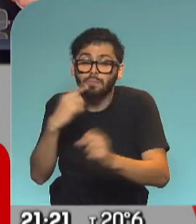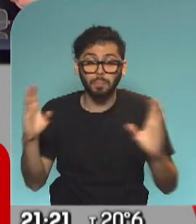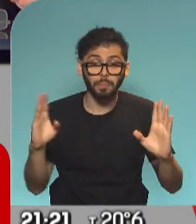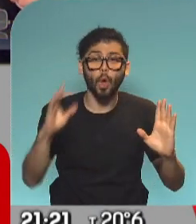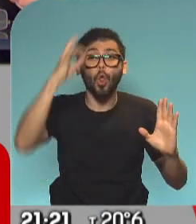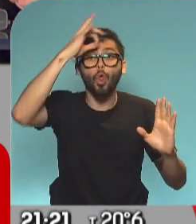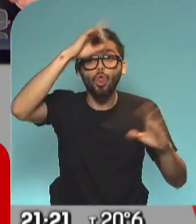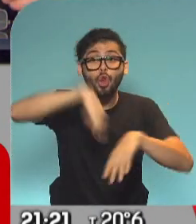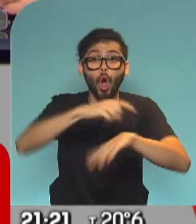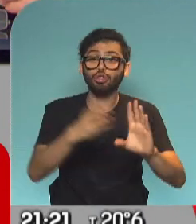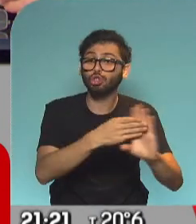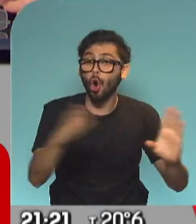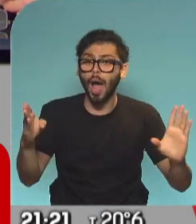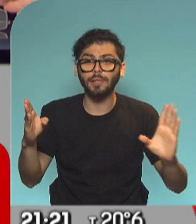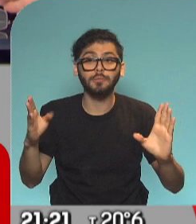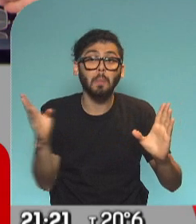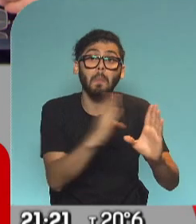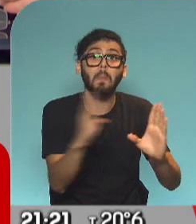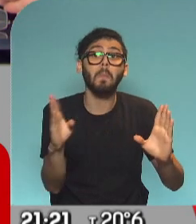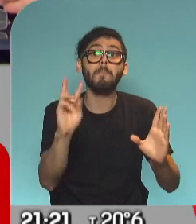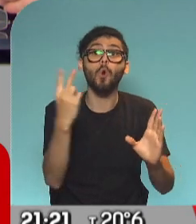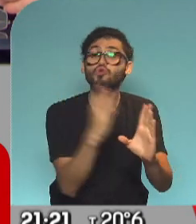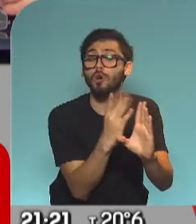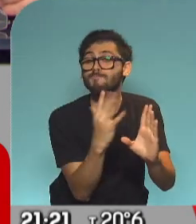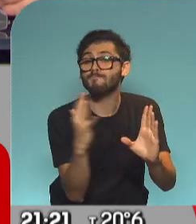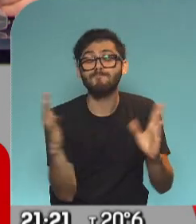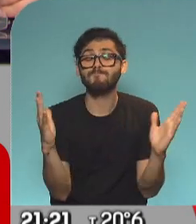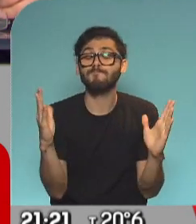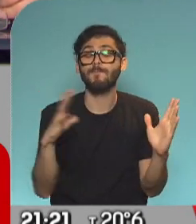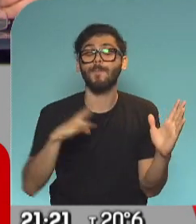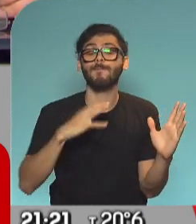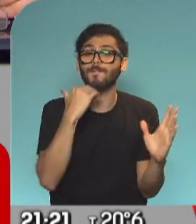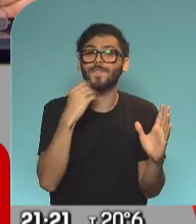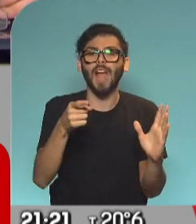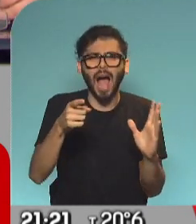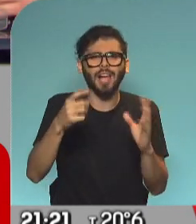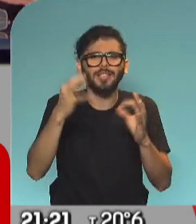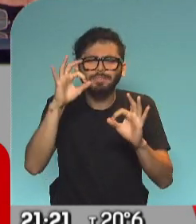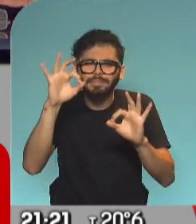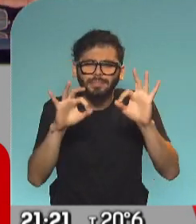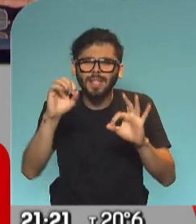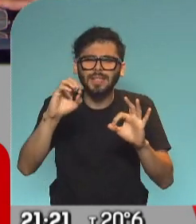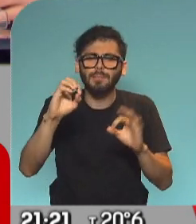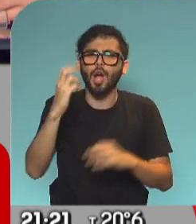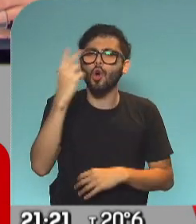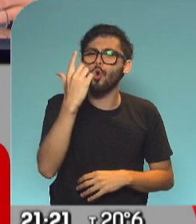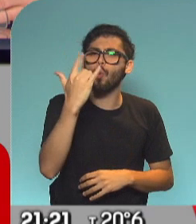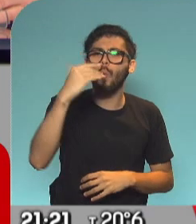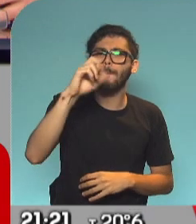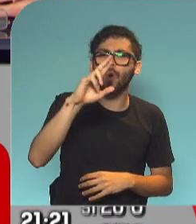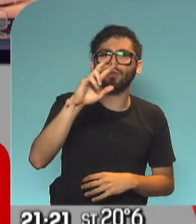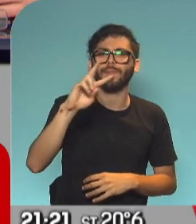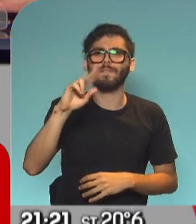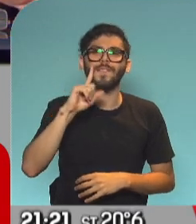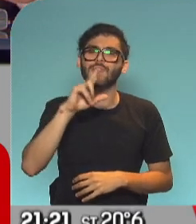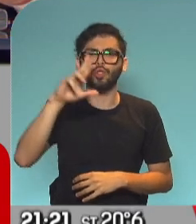en cualquiera de esos momentos. Para eso hay un análisis que se está desarrollando que se llama de humor vítreo, que son básicamente los líquidos